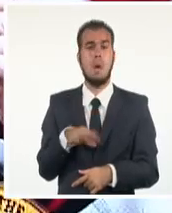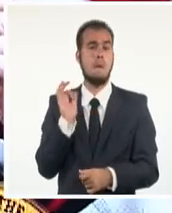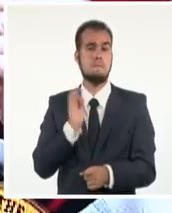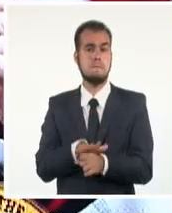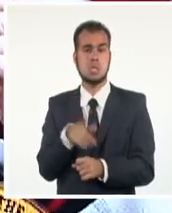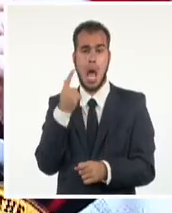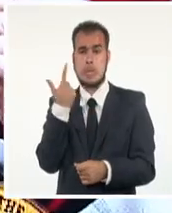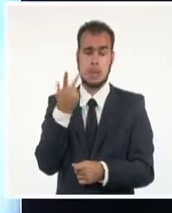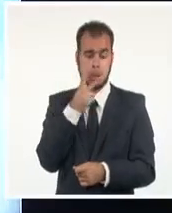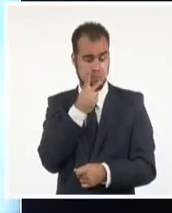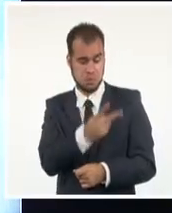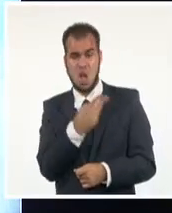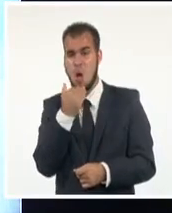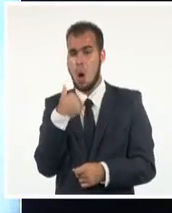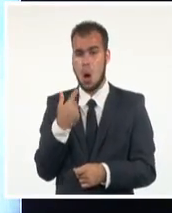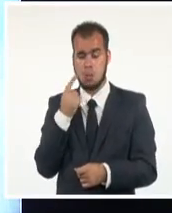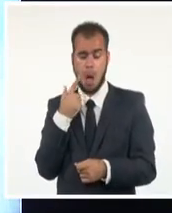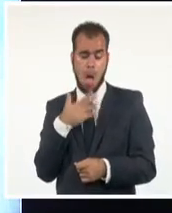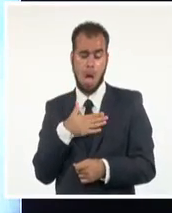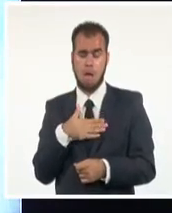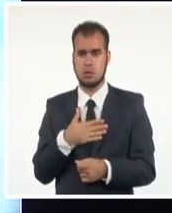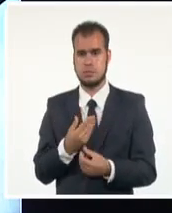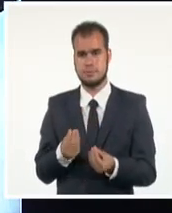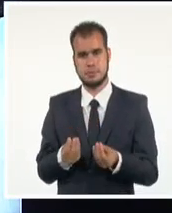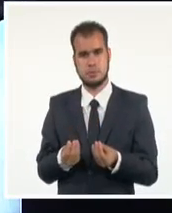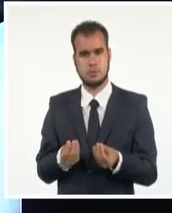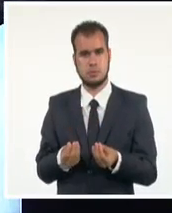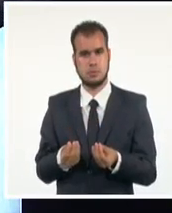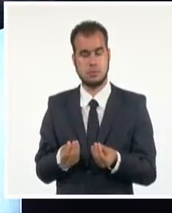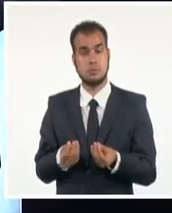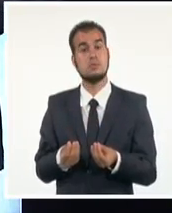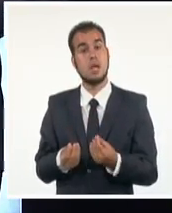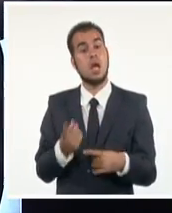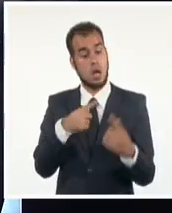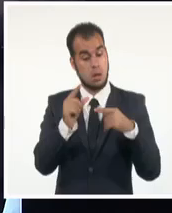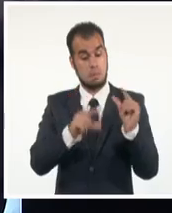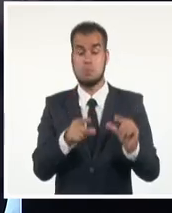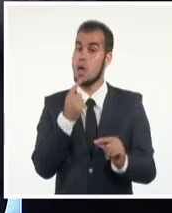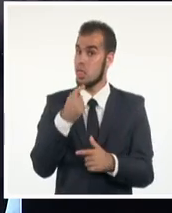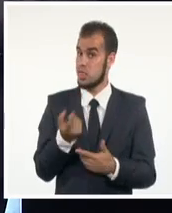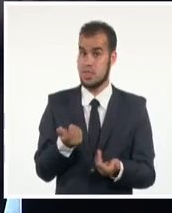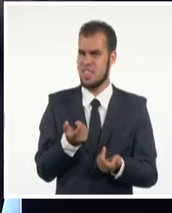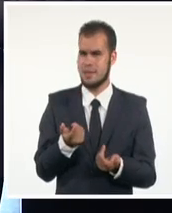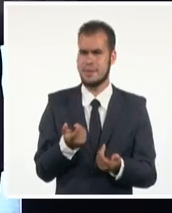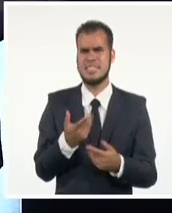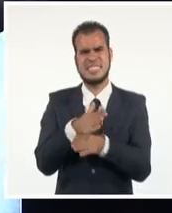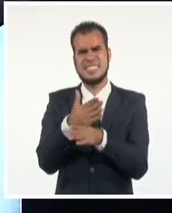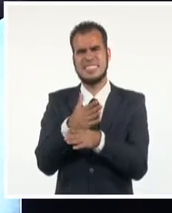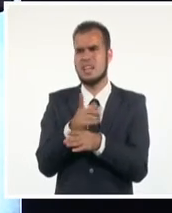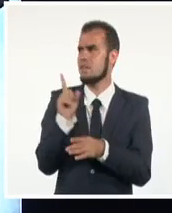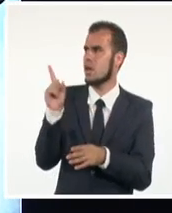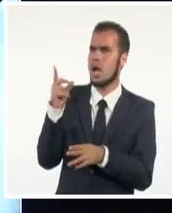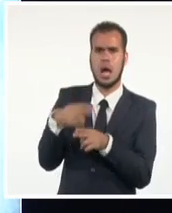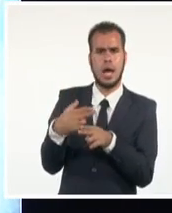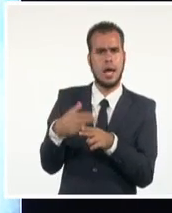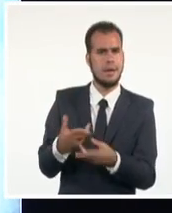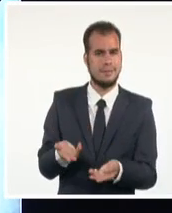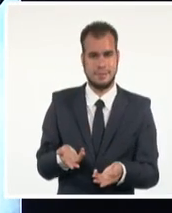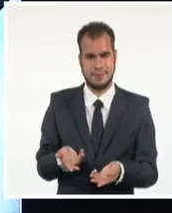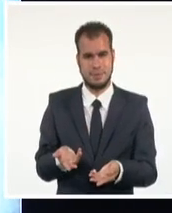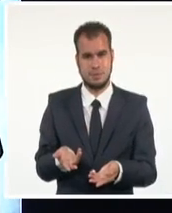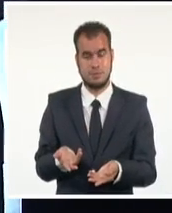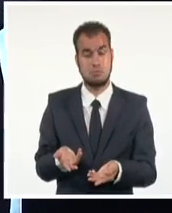que han permanecido a la cabeza del enfrentamiento, lidiando con todo, principalmente con la escasez o el desabastecimiento propios